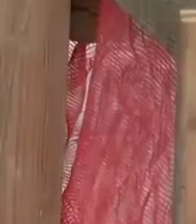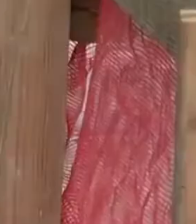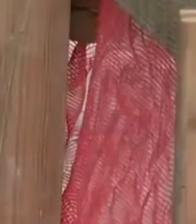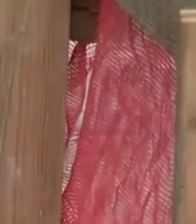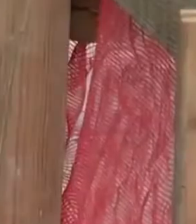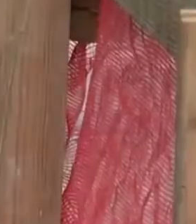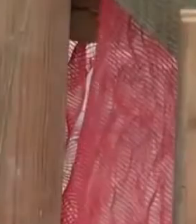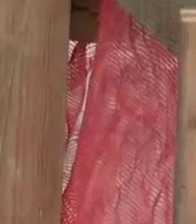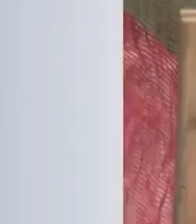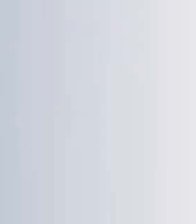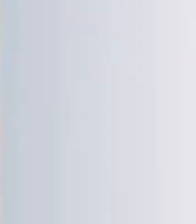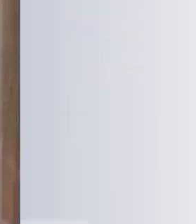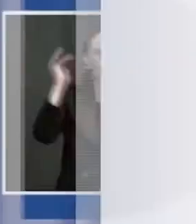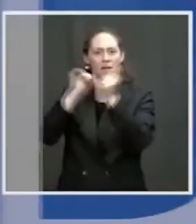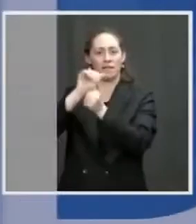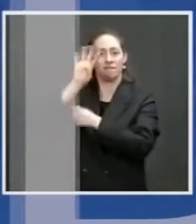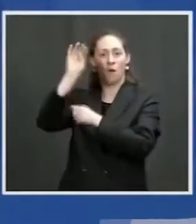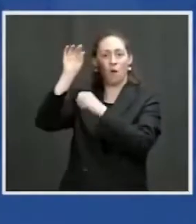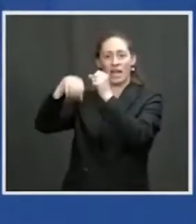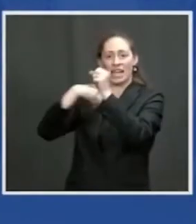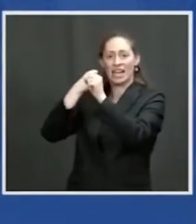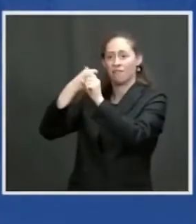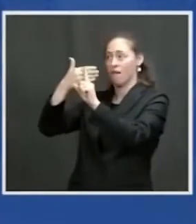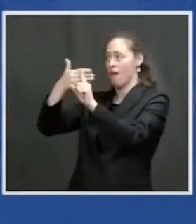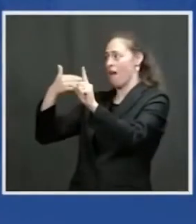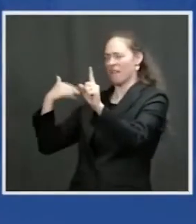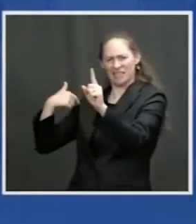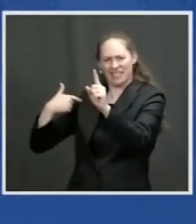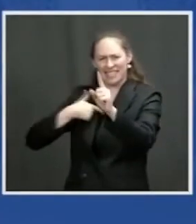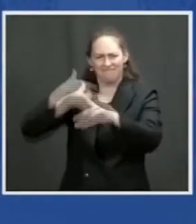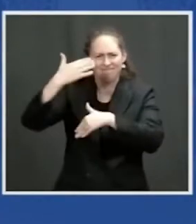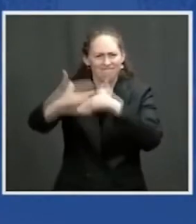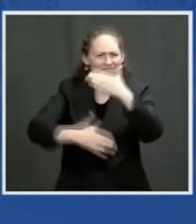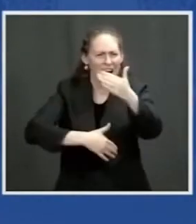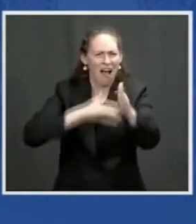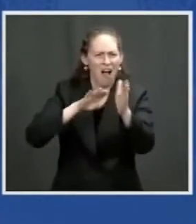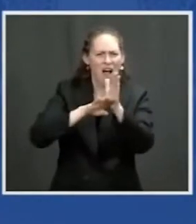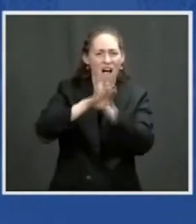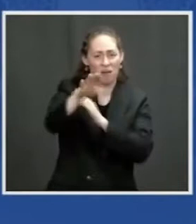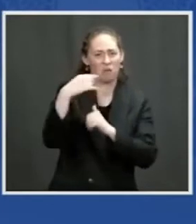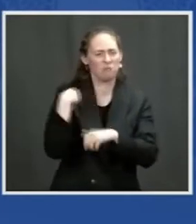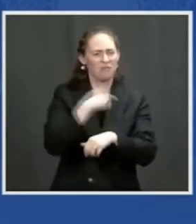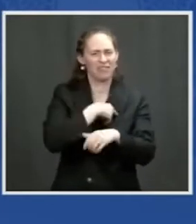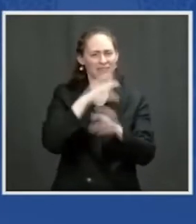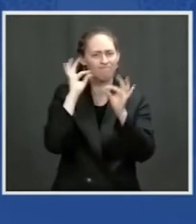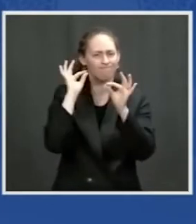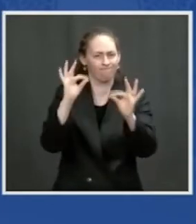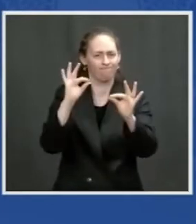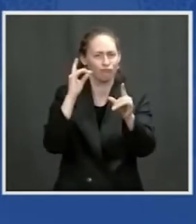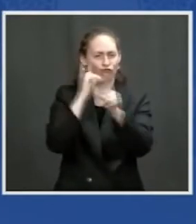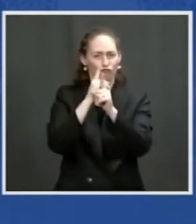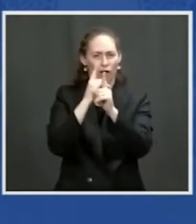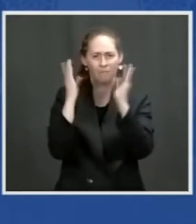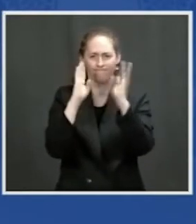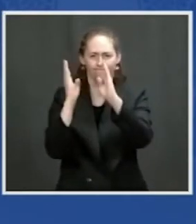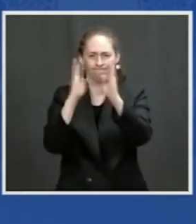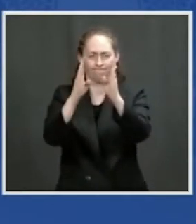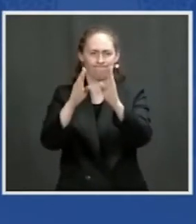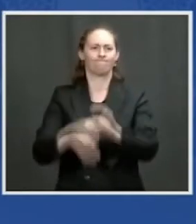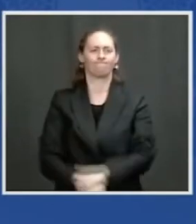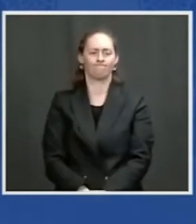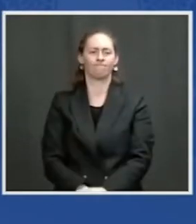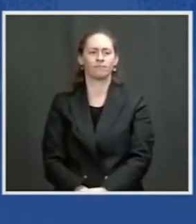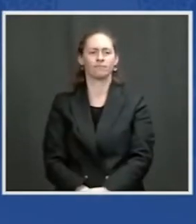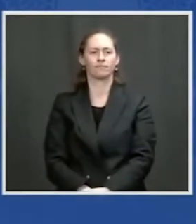contratación de nuevos trabajadores nuestro plan económico está funcionando nunca dije y ningún analista serio sugirió que